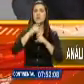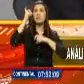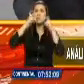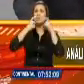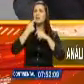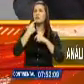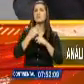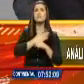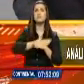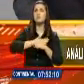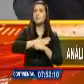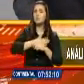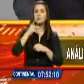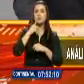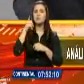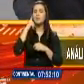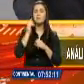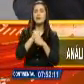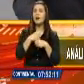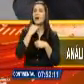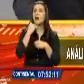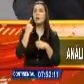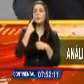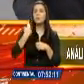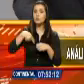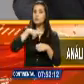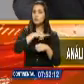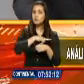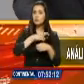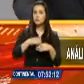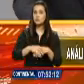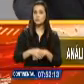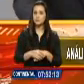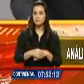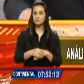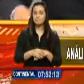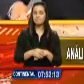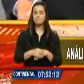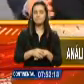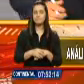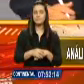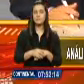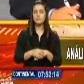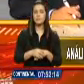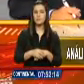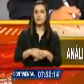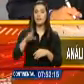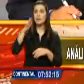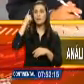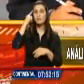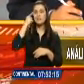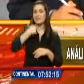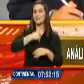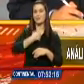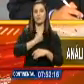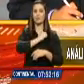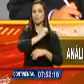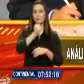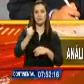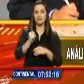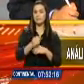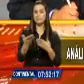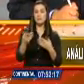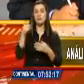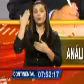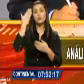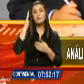dicen, por favor, papá, haz algo por nosotros. Es muy dramático. Ellos piensan que yo soy Superman. Ellos